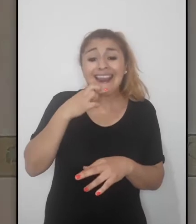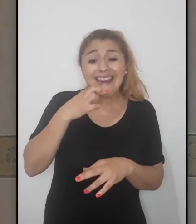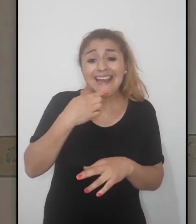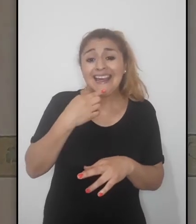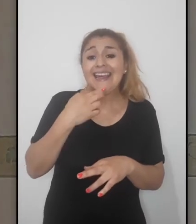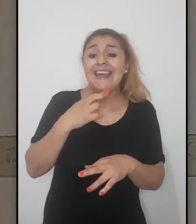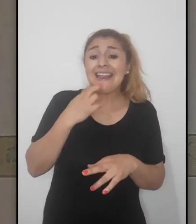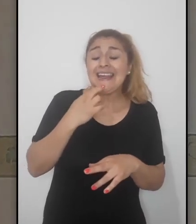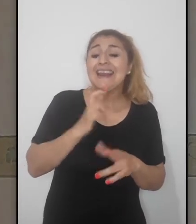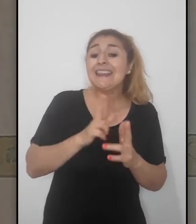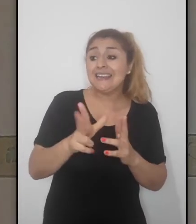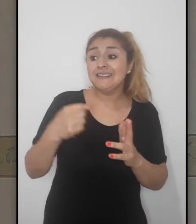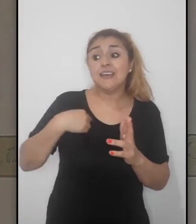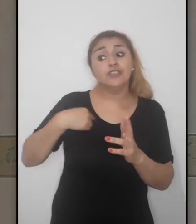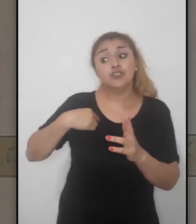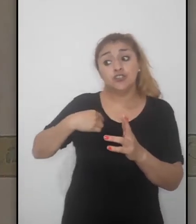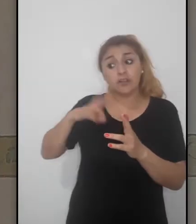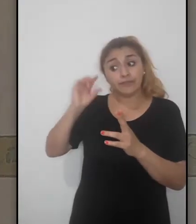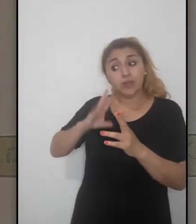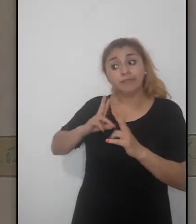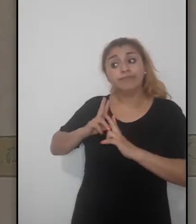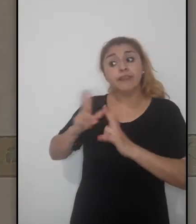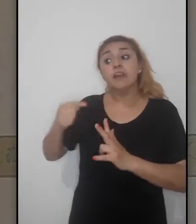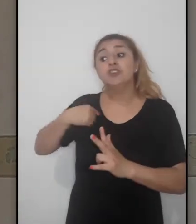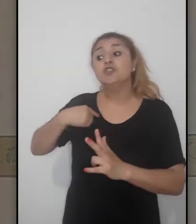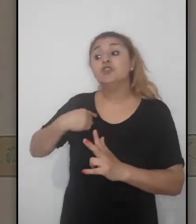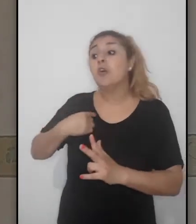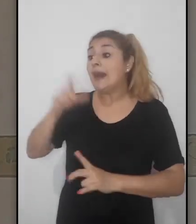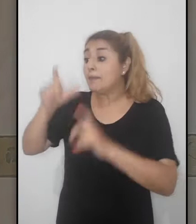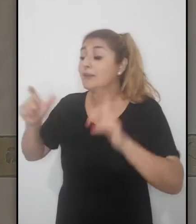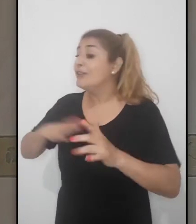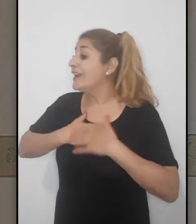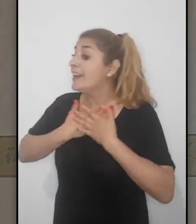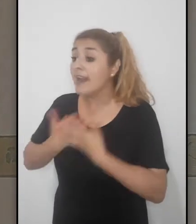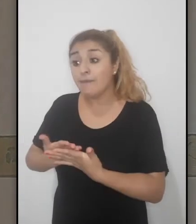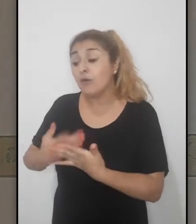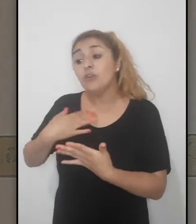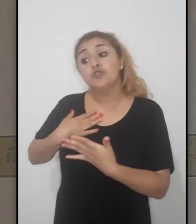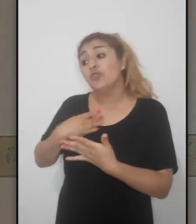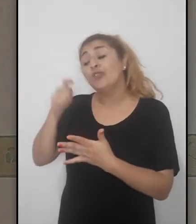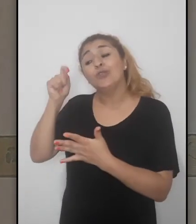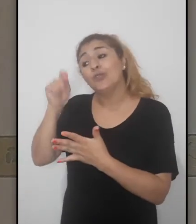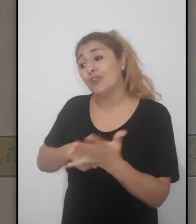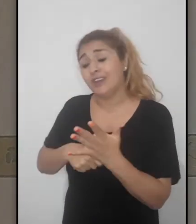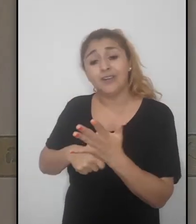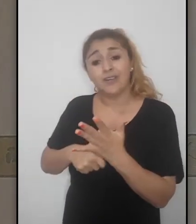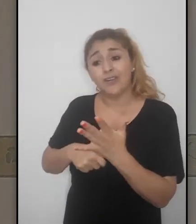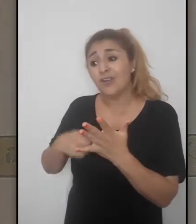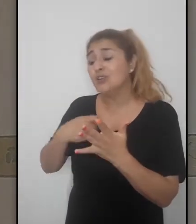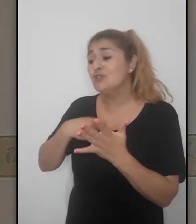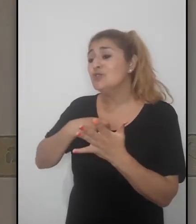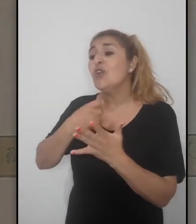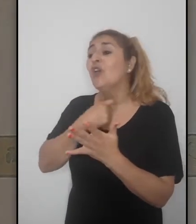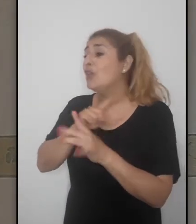19 dice yo reprendo y castigo a todos los que amo o sea los